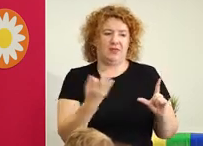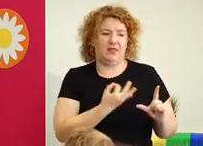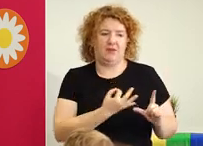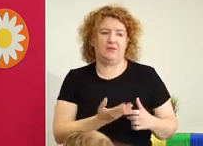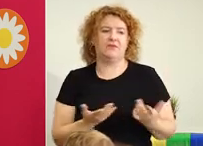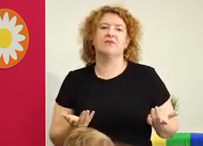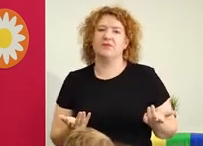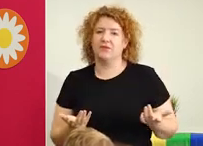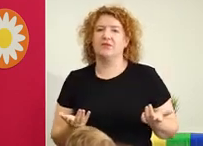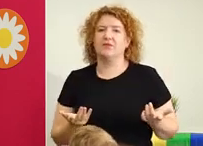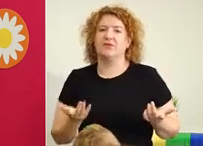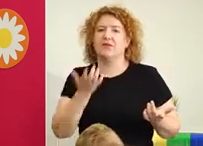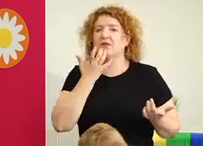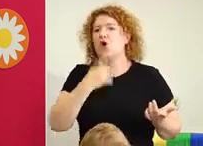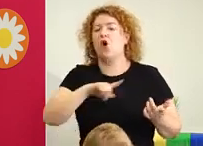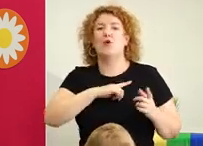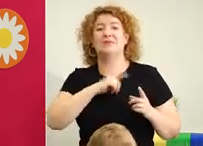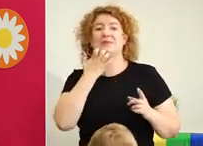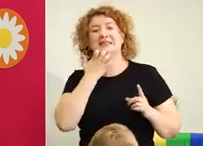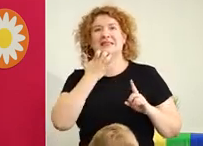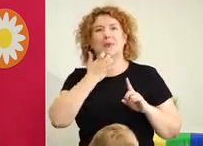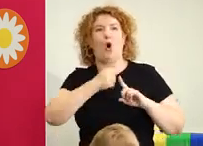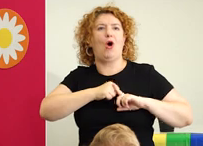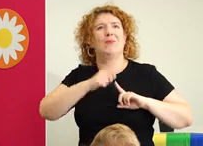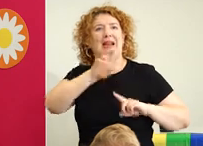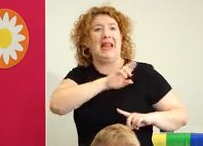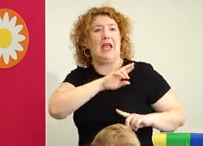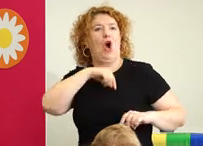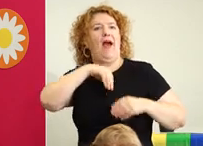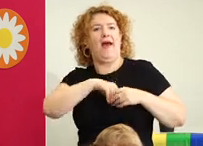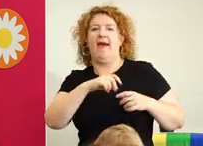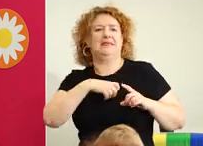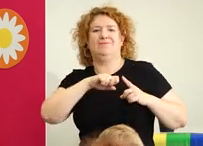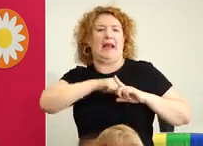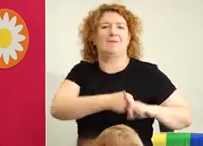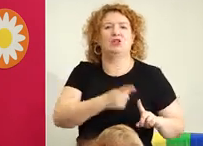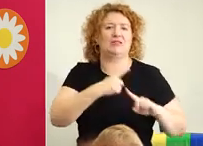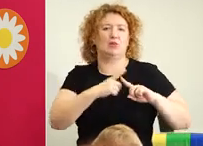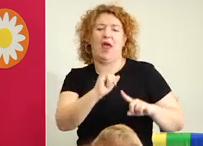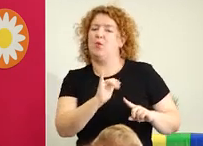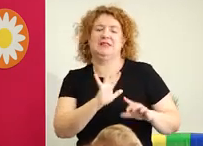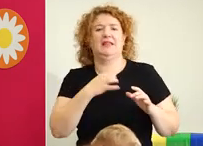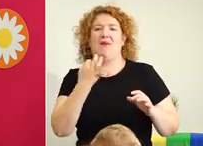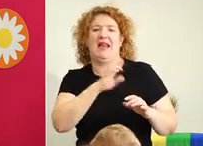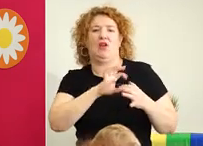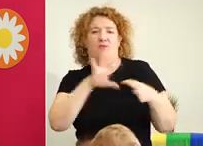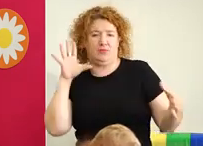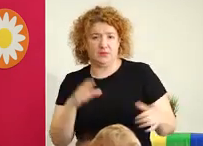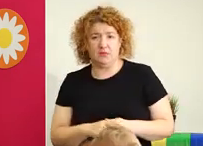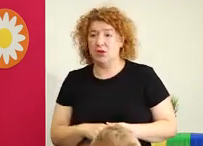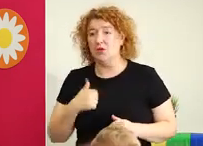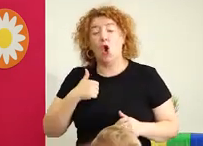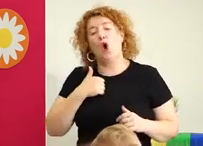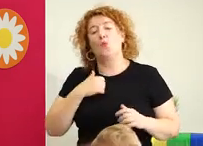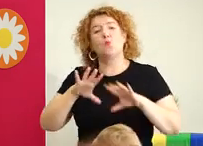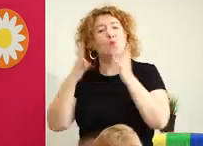parece que es una suerte de represión sexual. Entonces, la idea de que existe un mundo islámico